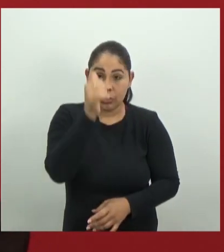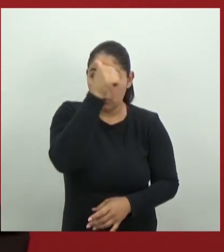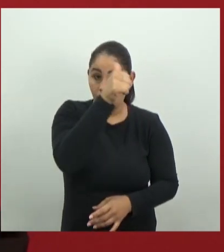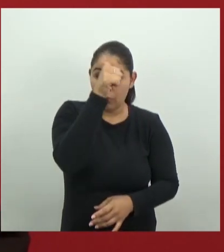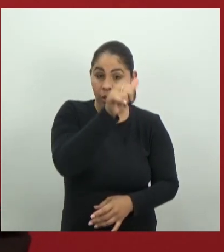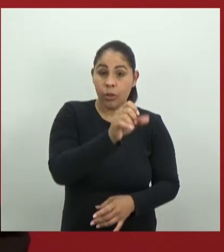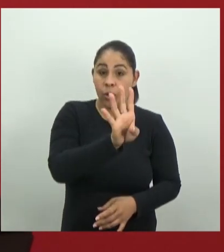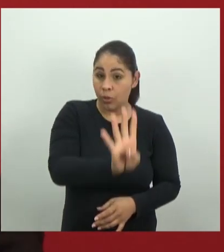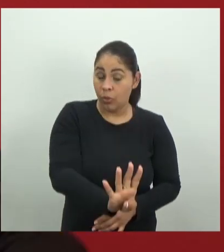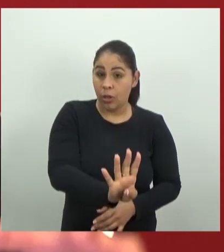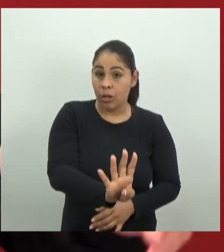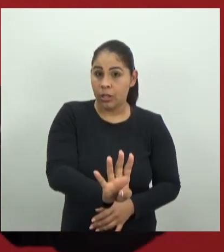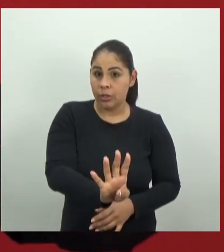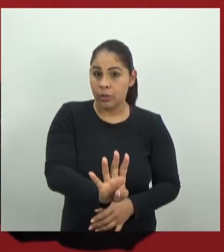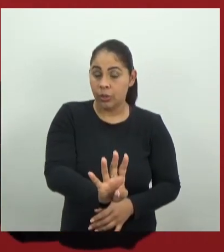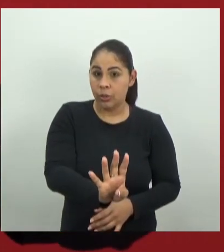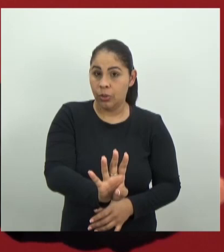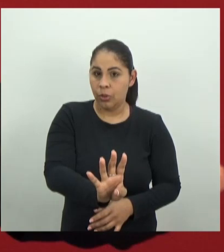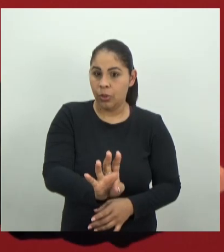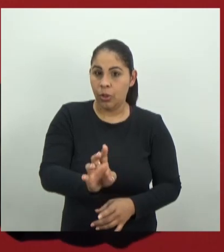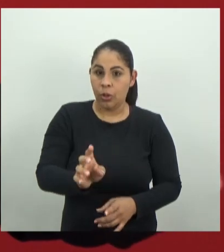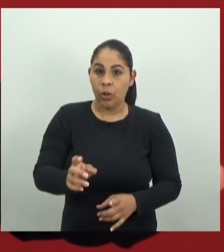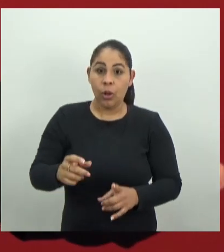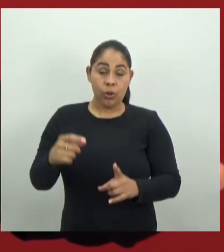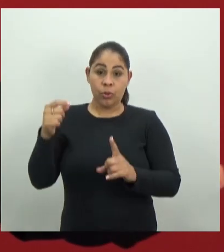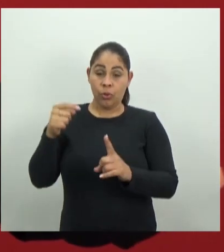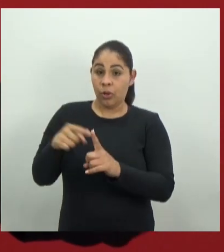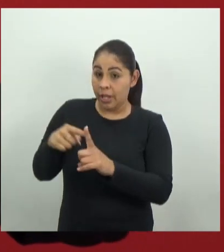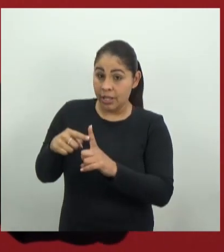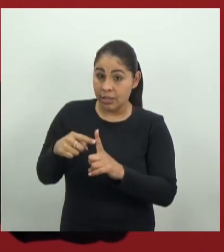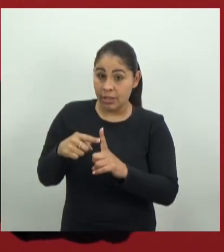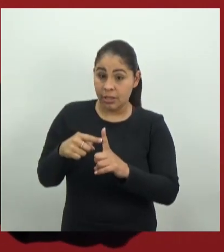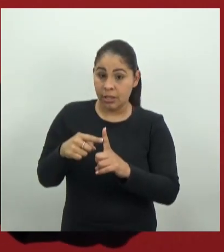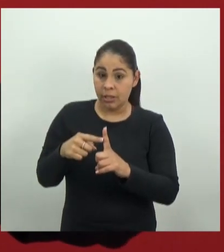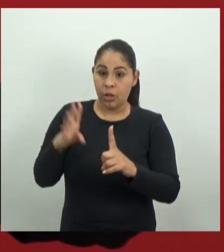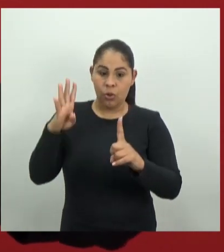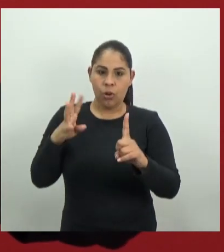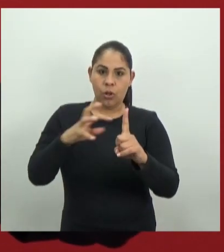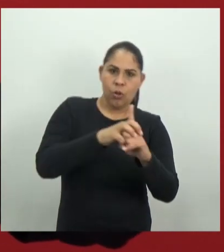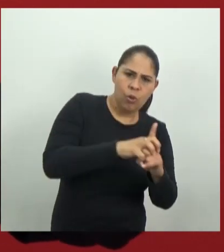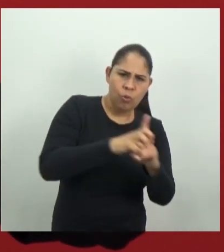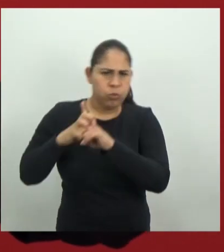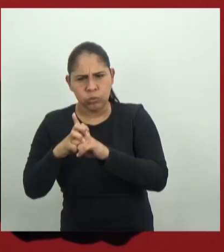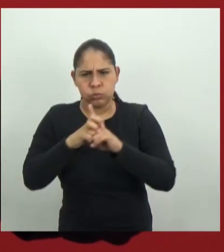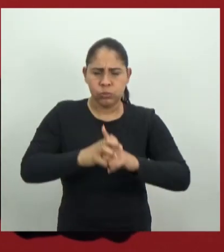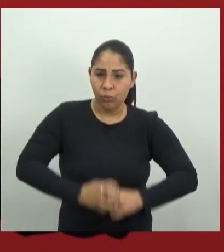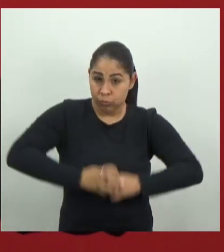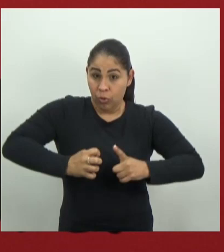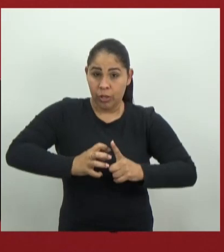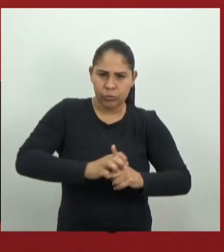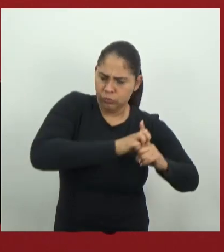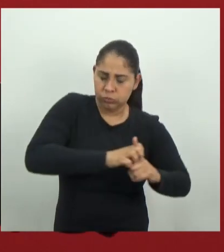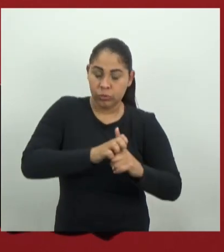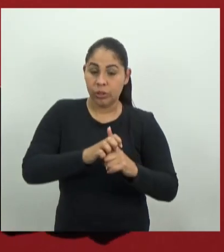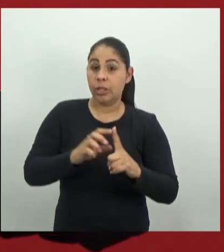que, me acuerdo que con un brazo había un hombre grande y lo